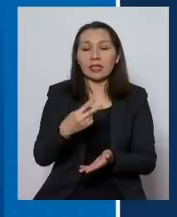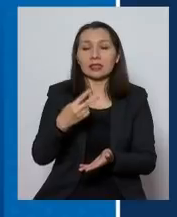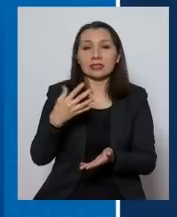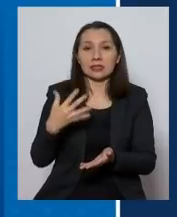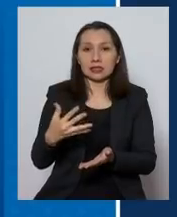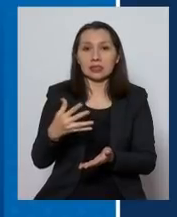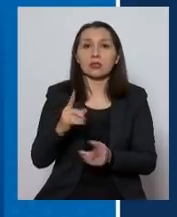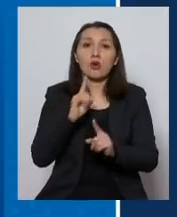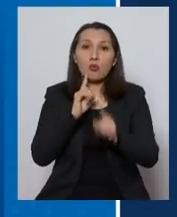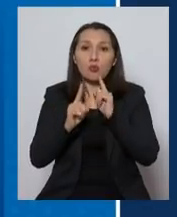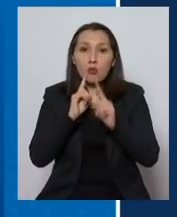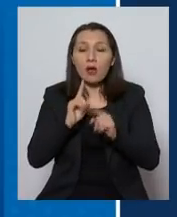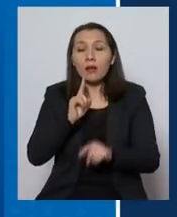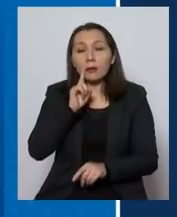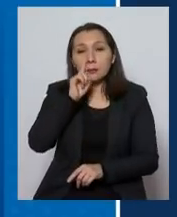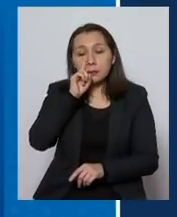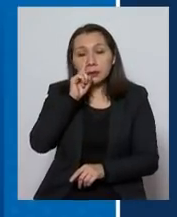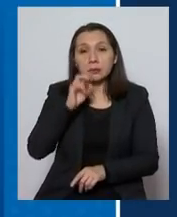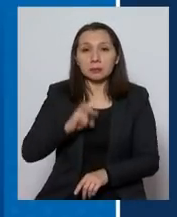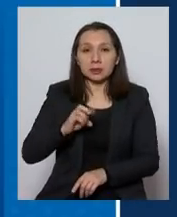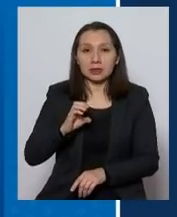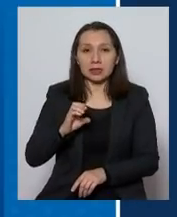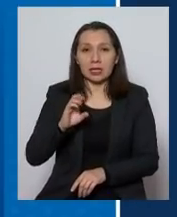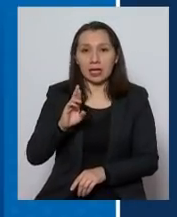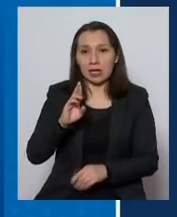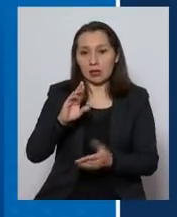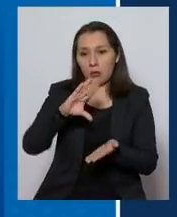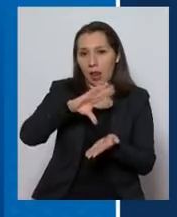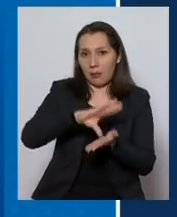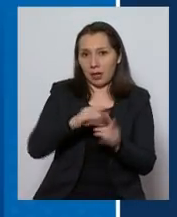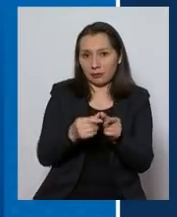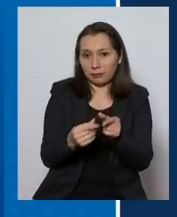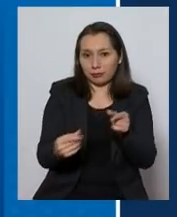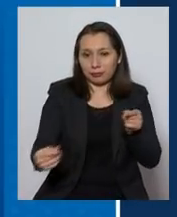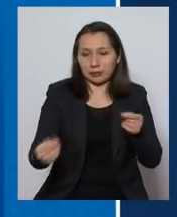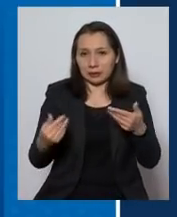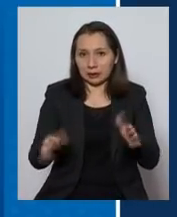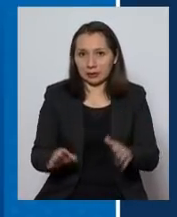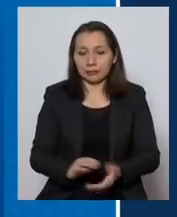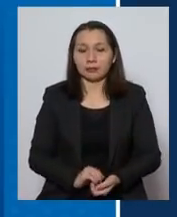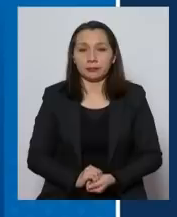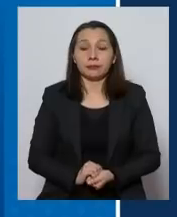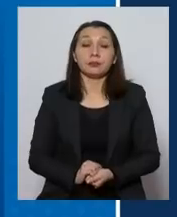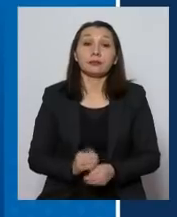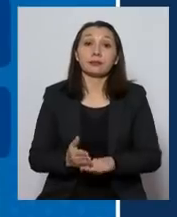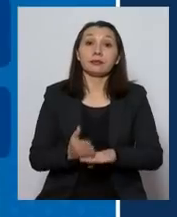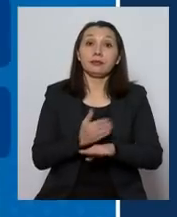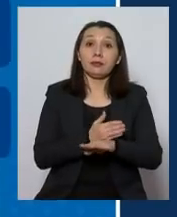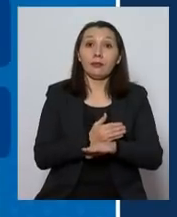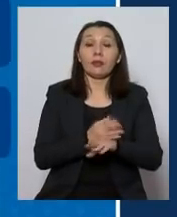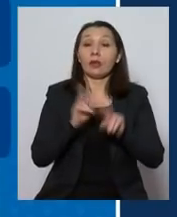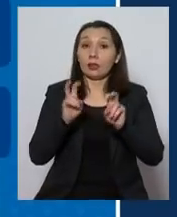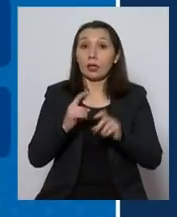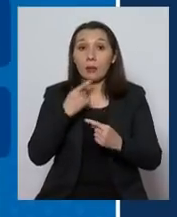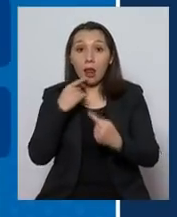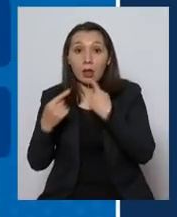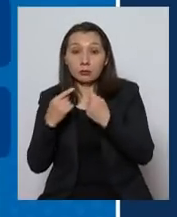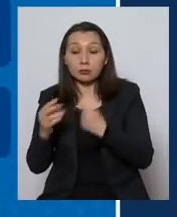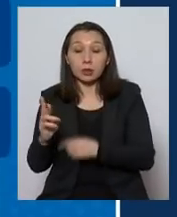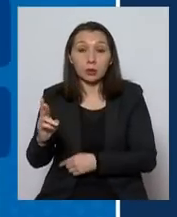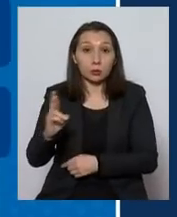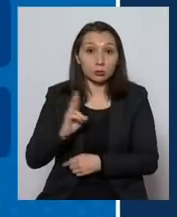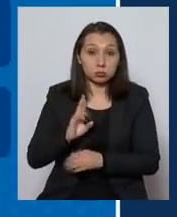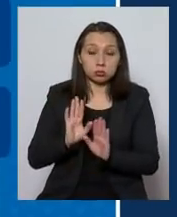501.125 test PCR a nivel país. Antes de dar espacio para las